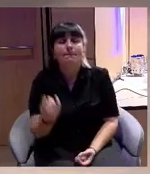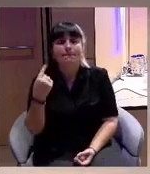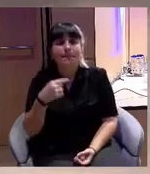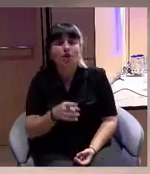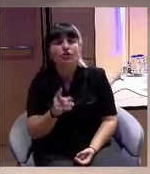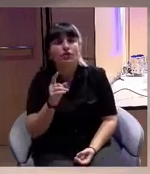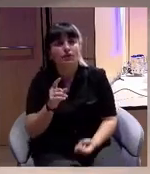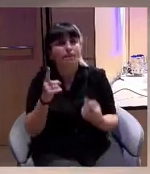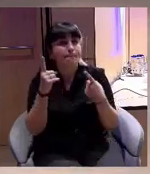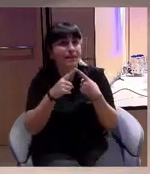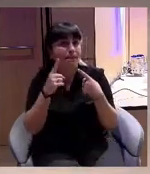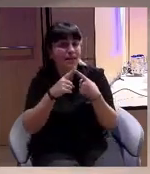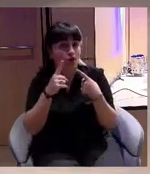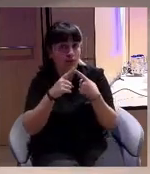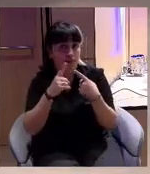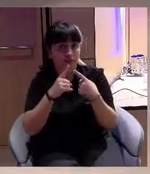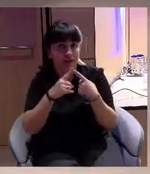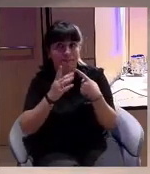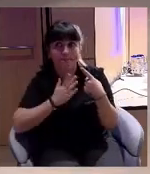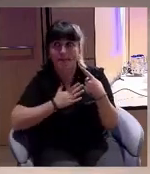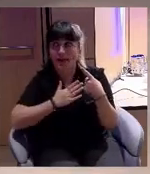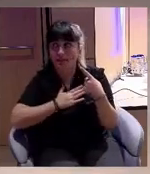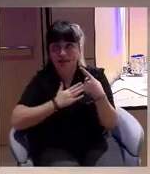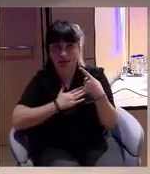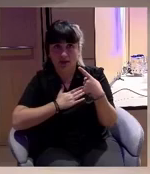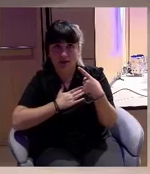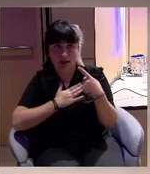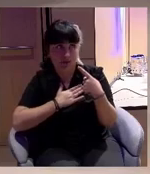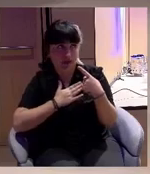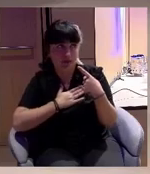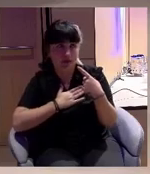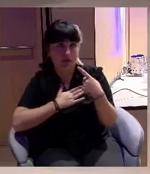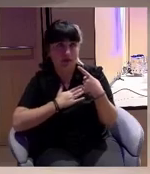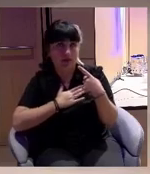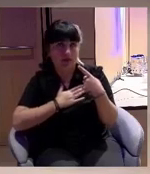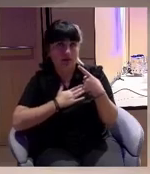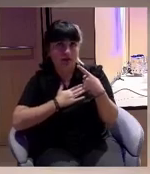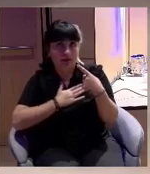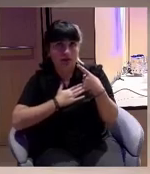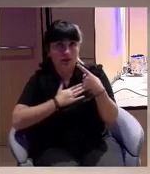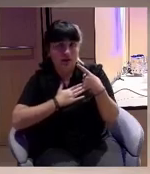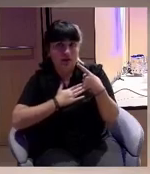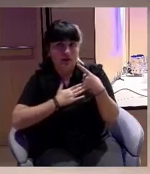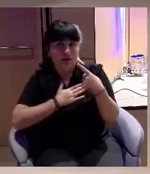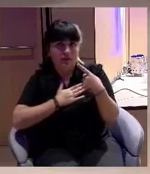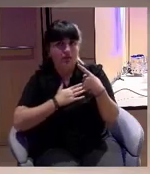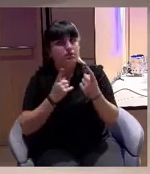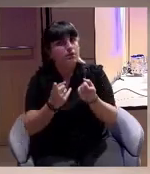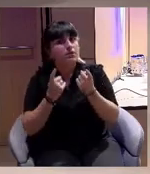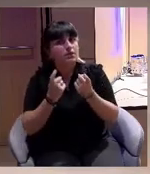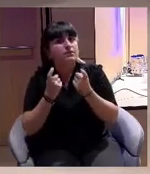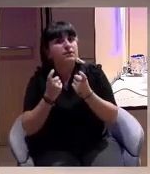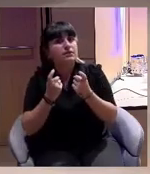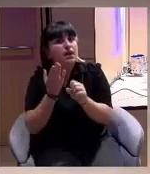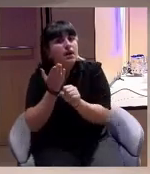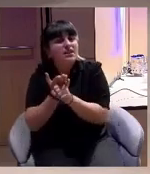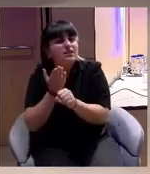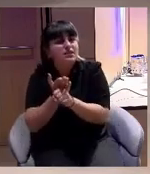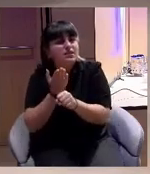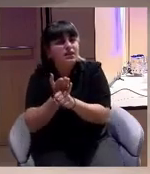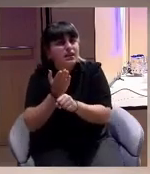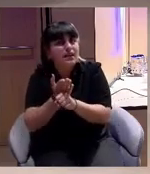lugar Me parece que hay que exigir mucho más que lo que exigimos sobre todo en temas